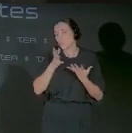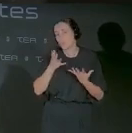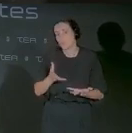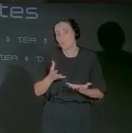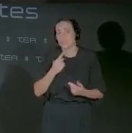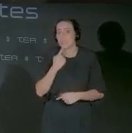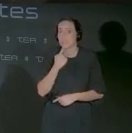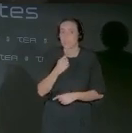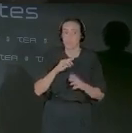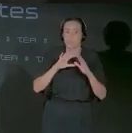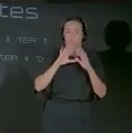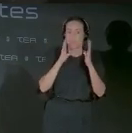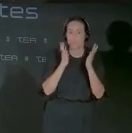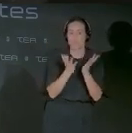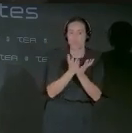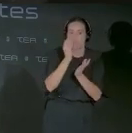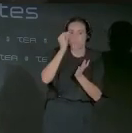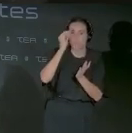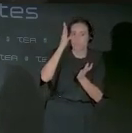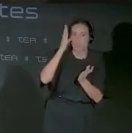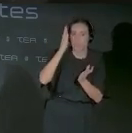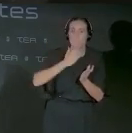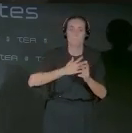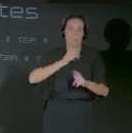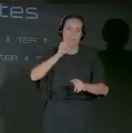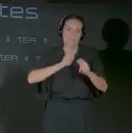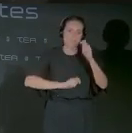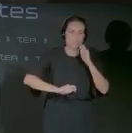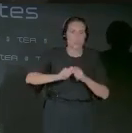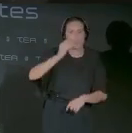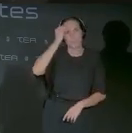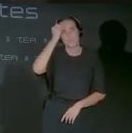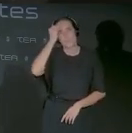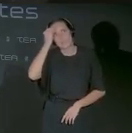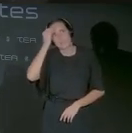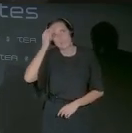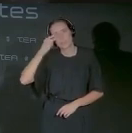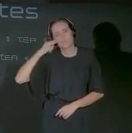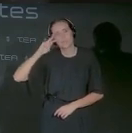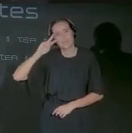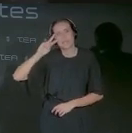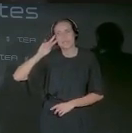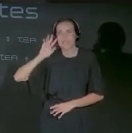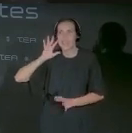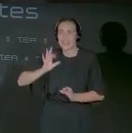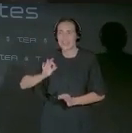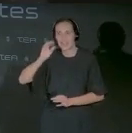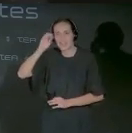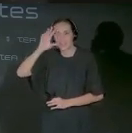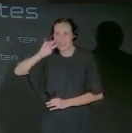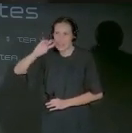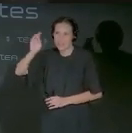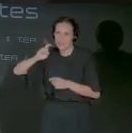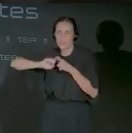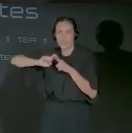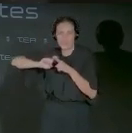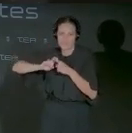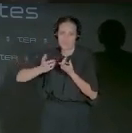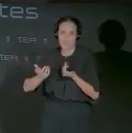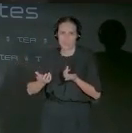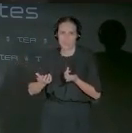mundos virtuales también desde la asociación consideramos que pueden ser pues otro tipo pues de experiencias, ¿no?, de realidad virtual, así que llevamos